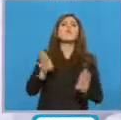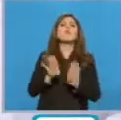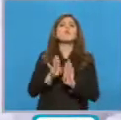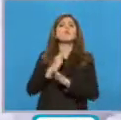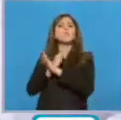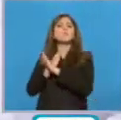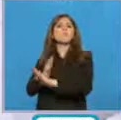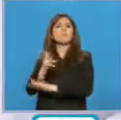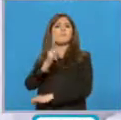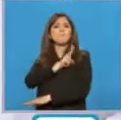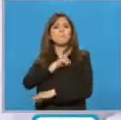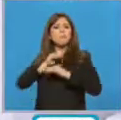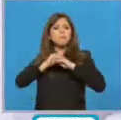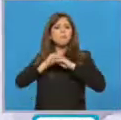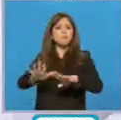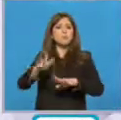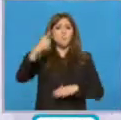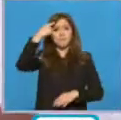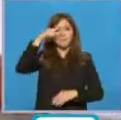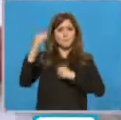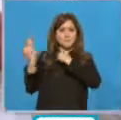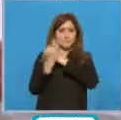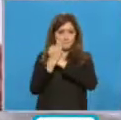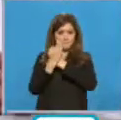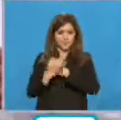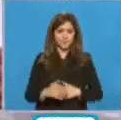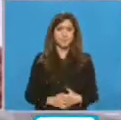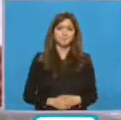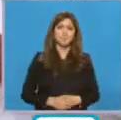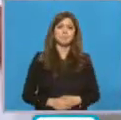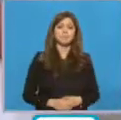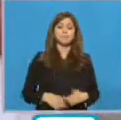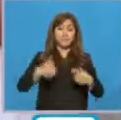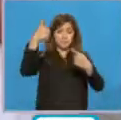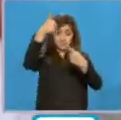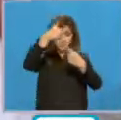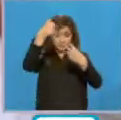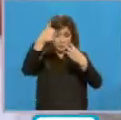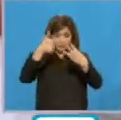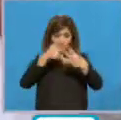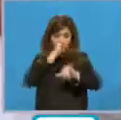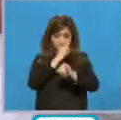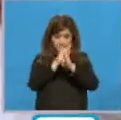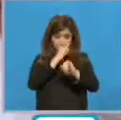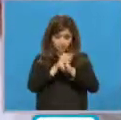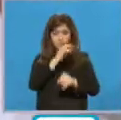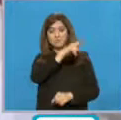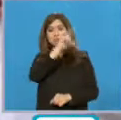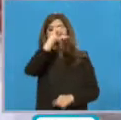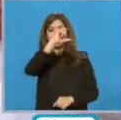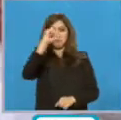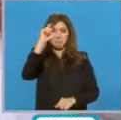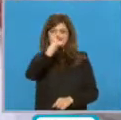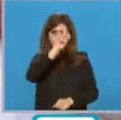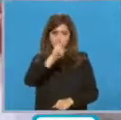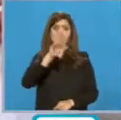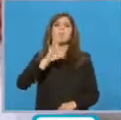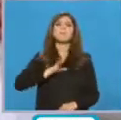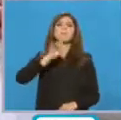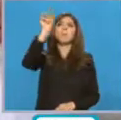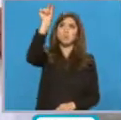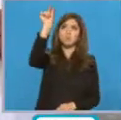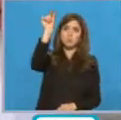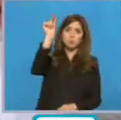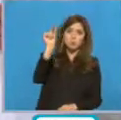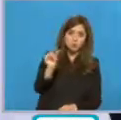candados y estar mejor protegidos? En cada red social está precisamente la pestaña o la opción